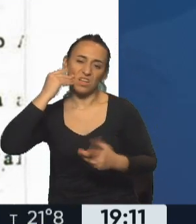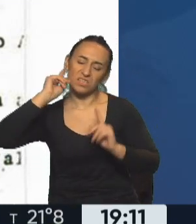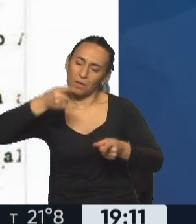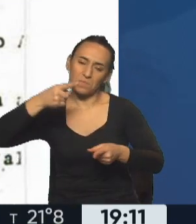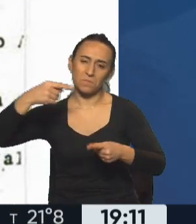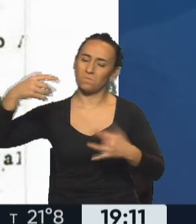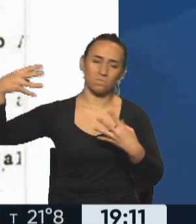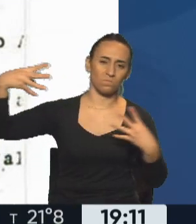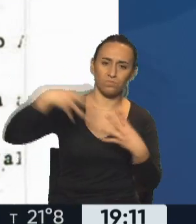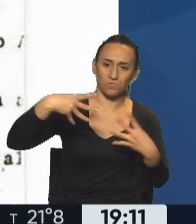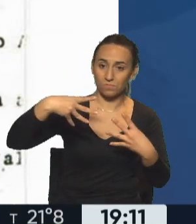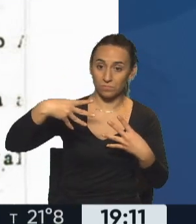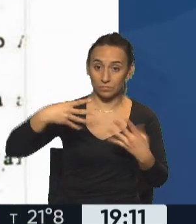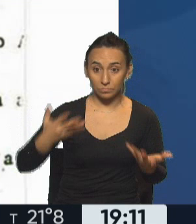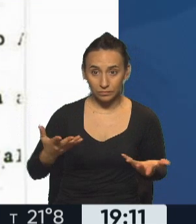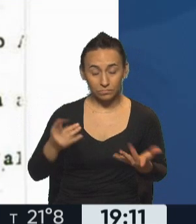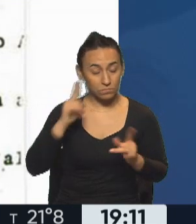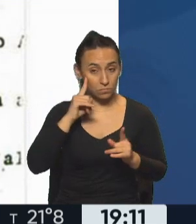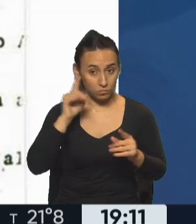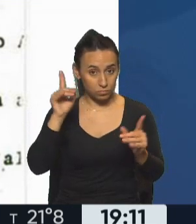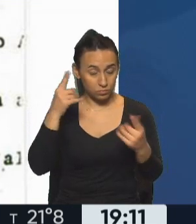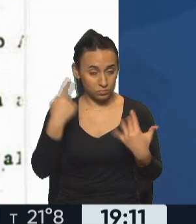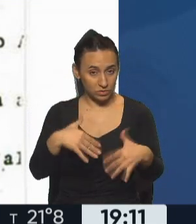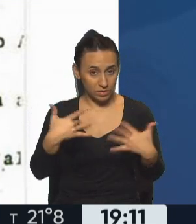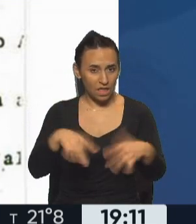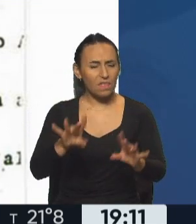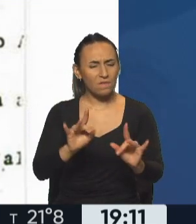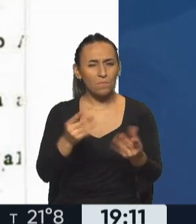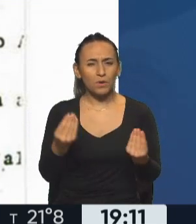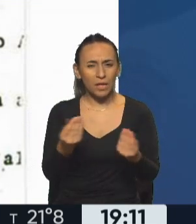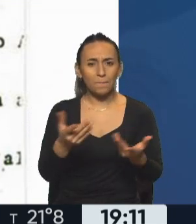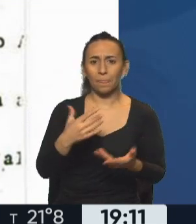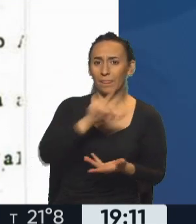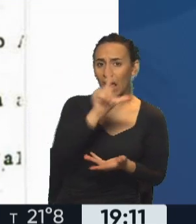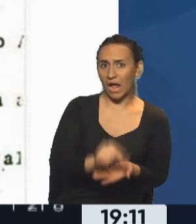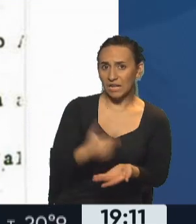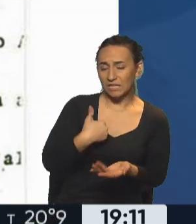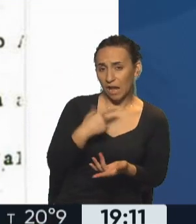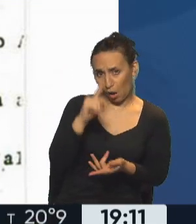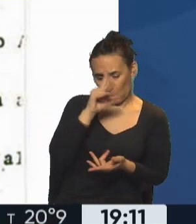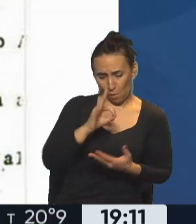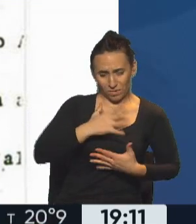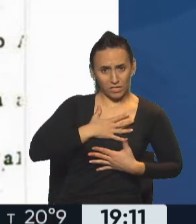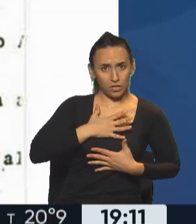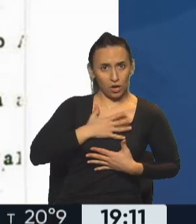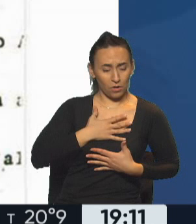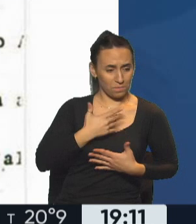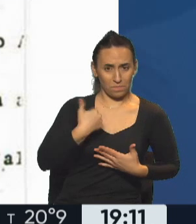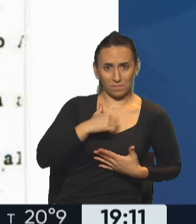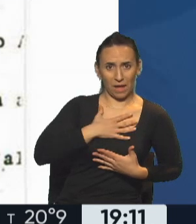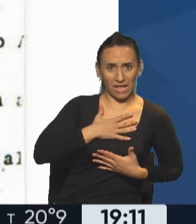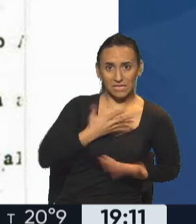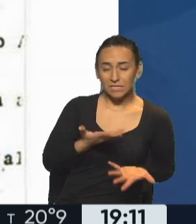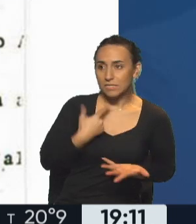relaciones eran difíciles por la opinión pública adversa del país, de mi país. Pensar que todo este material fue a